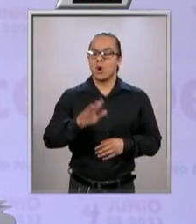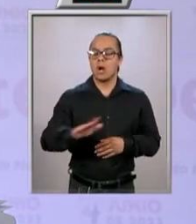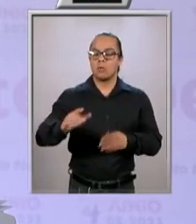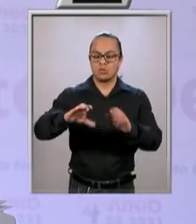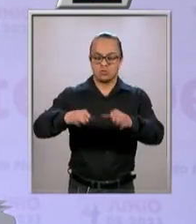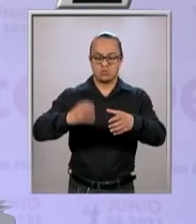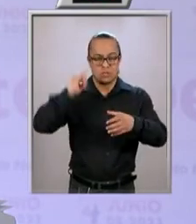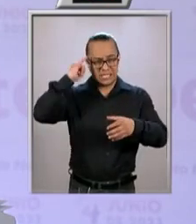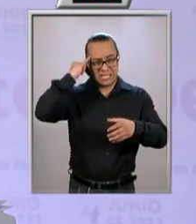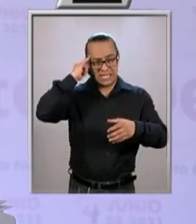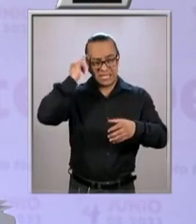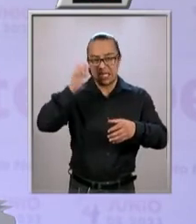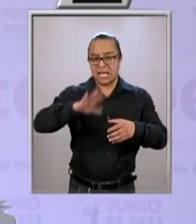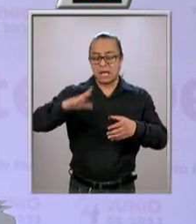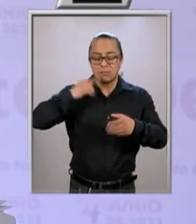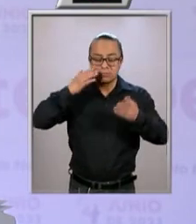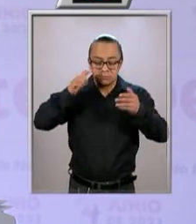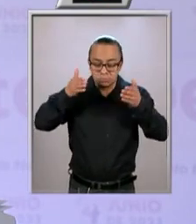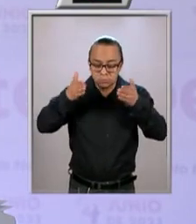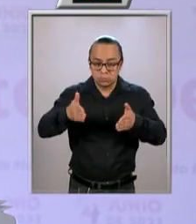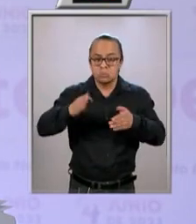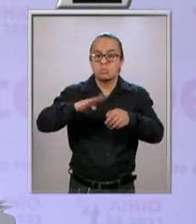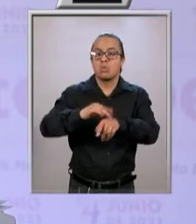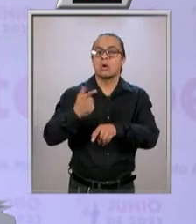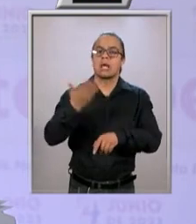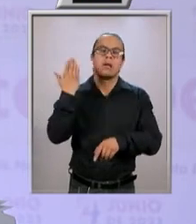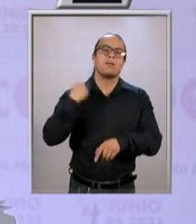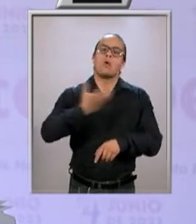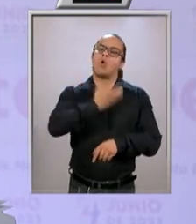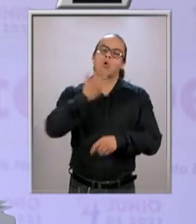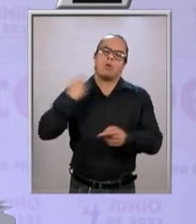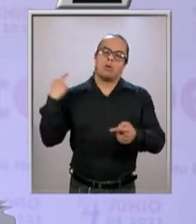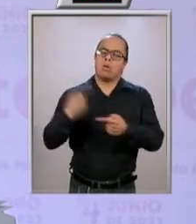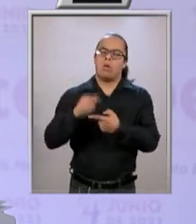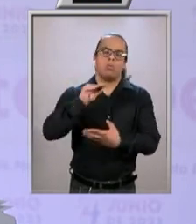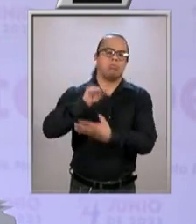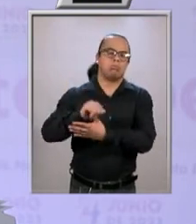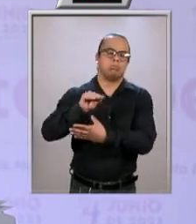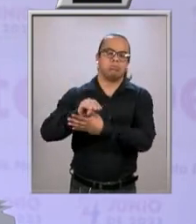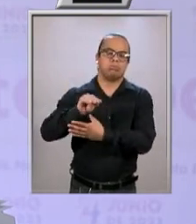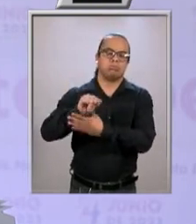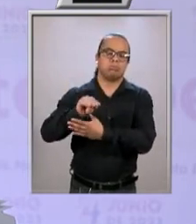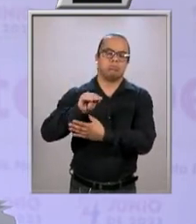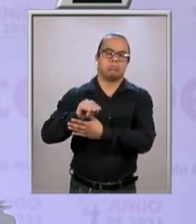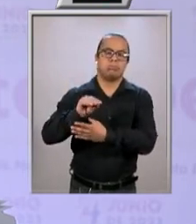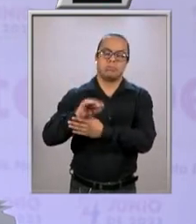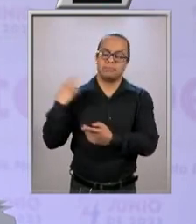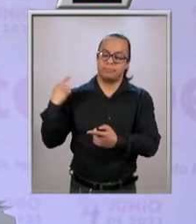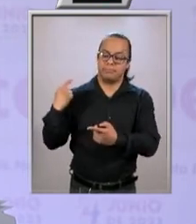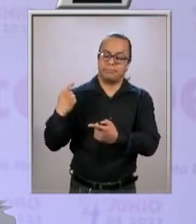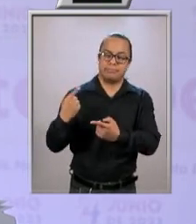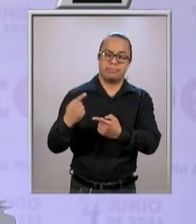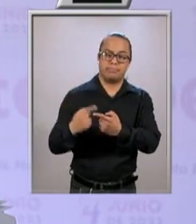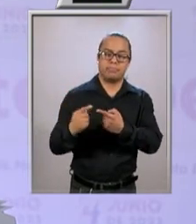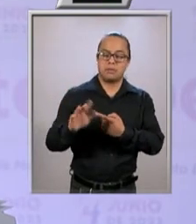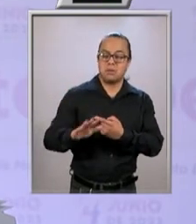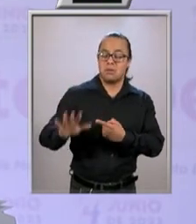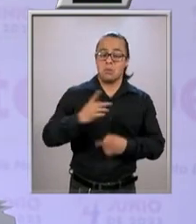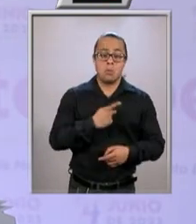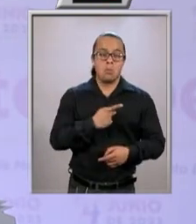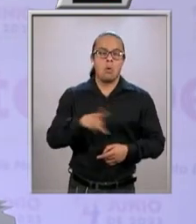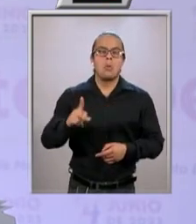porque Lamentablemente son los más olvidados son los que se han hecho se han utilizado de su pobreza para